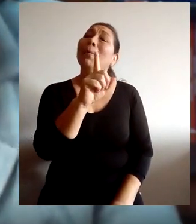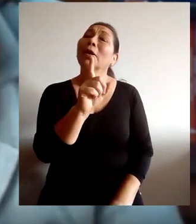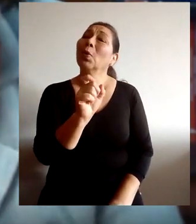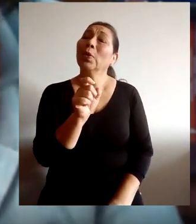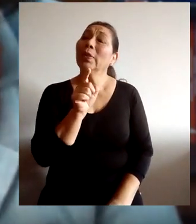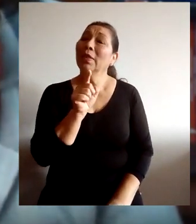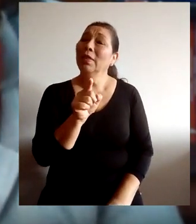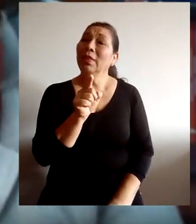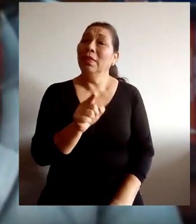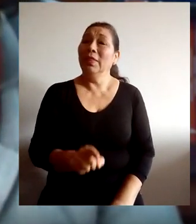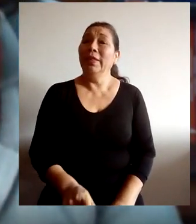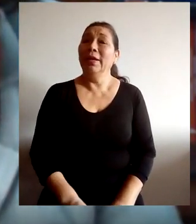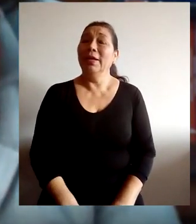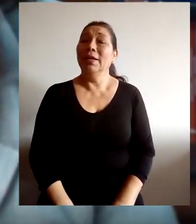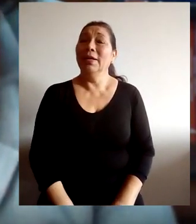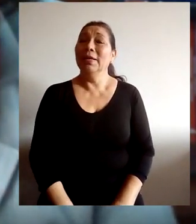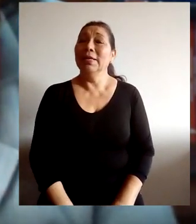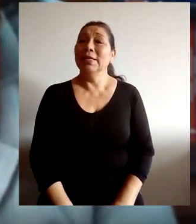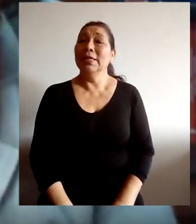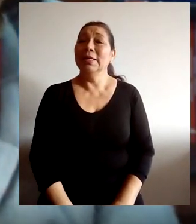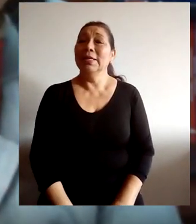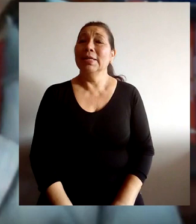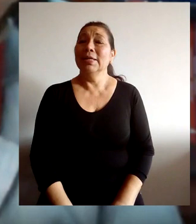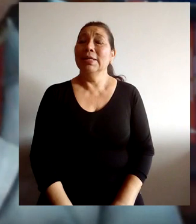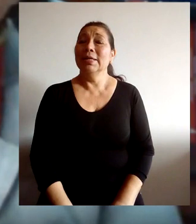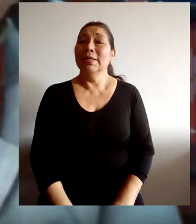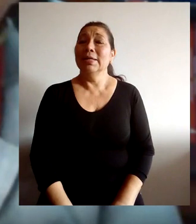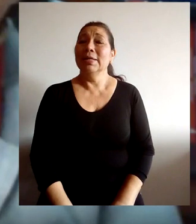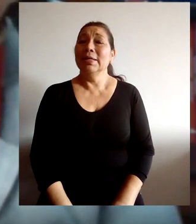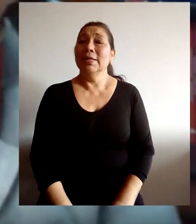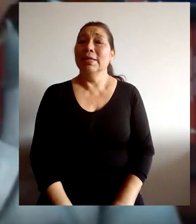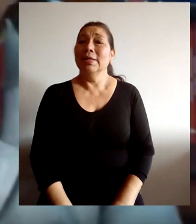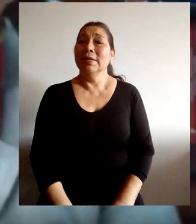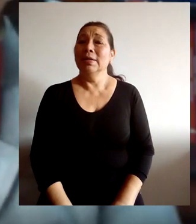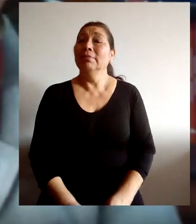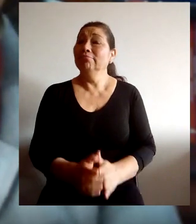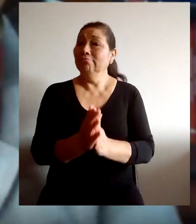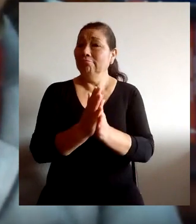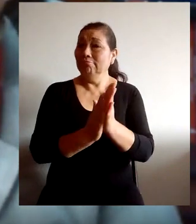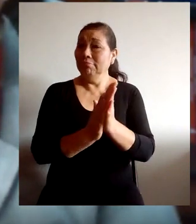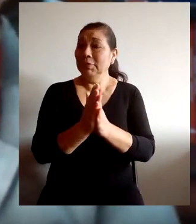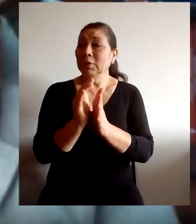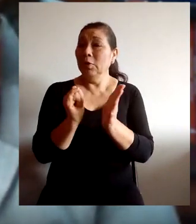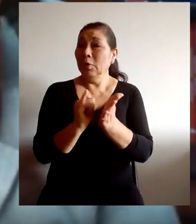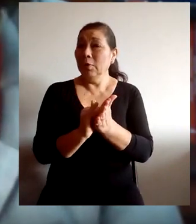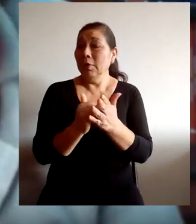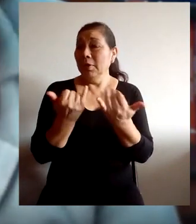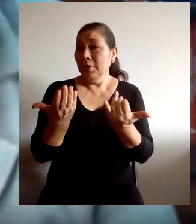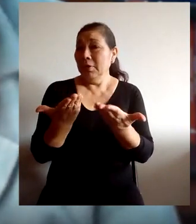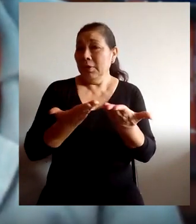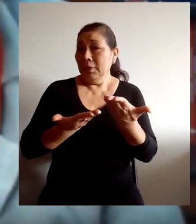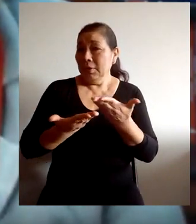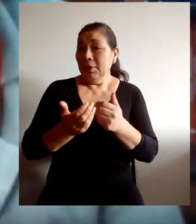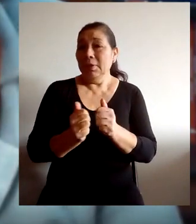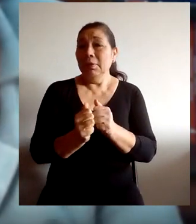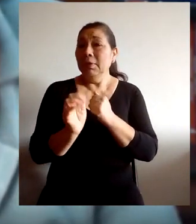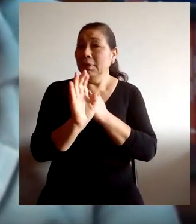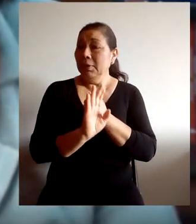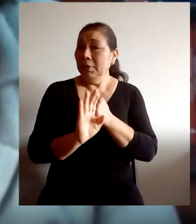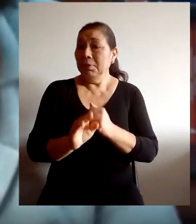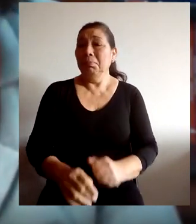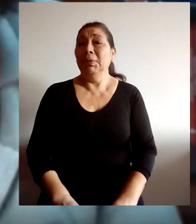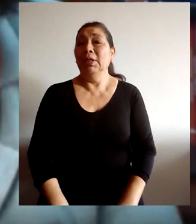beneficiado con este proceso de amparo me dice que no estaba expuesto